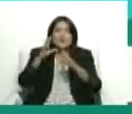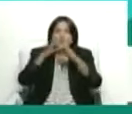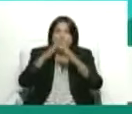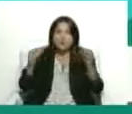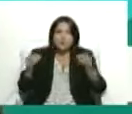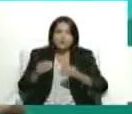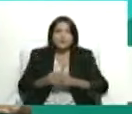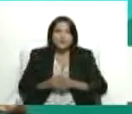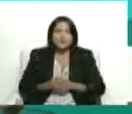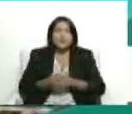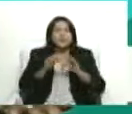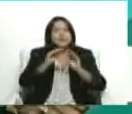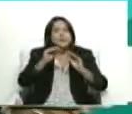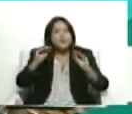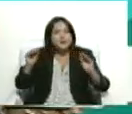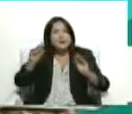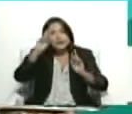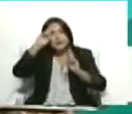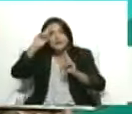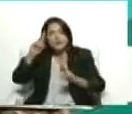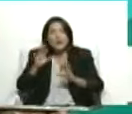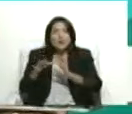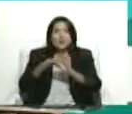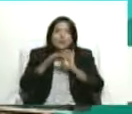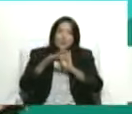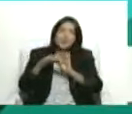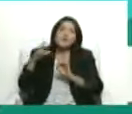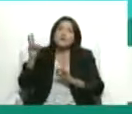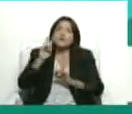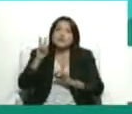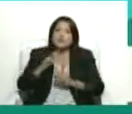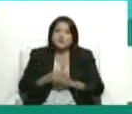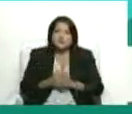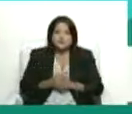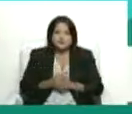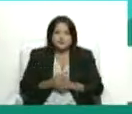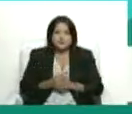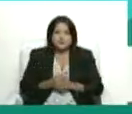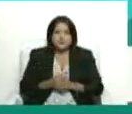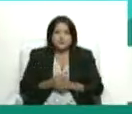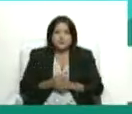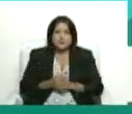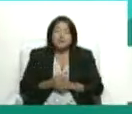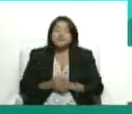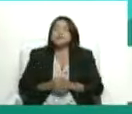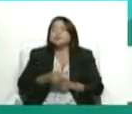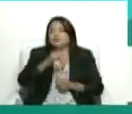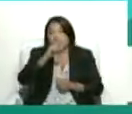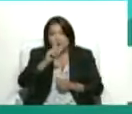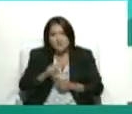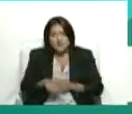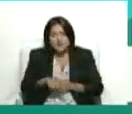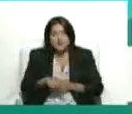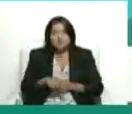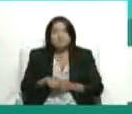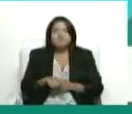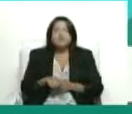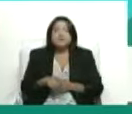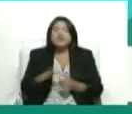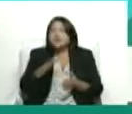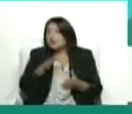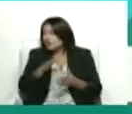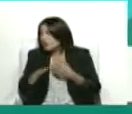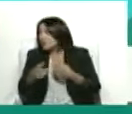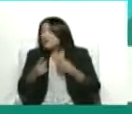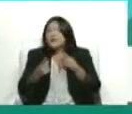hacer un llamado al respeto a la unión nacional de todos los sectores del país, también a respetar el punto del diálogo, de la